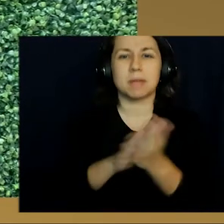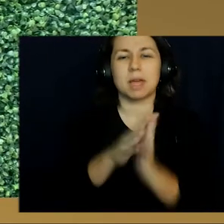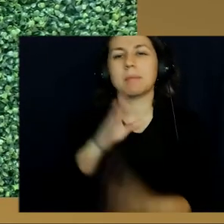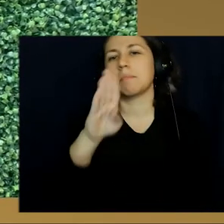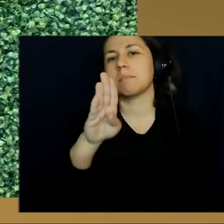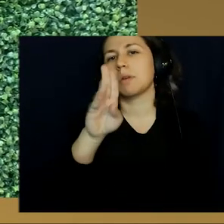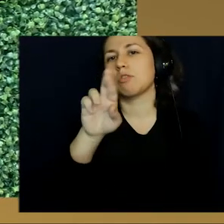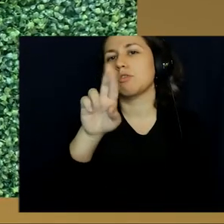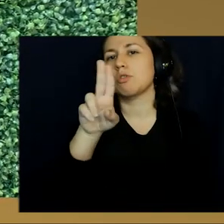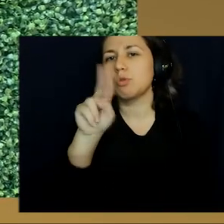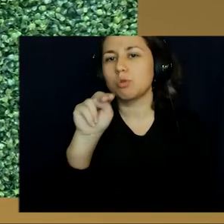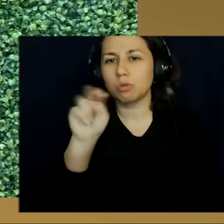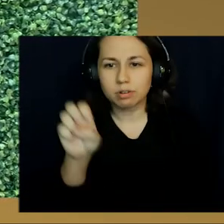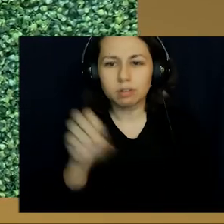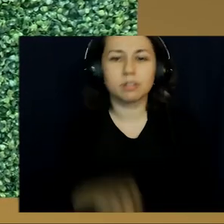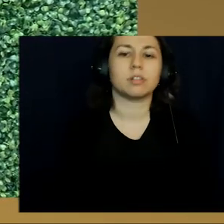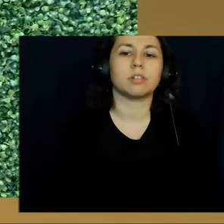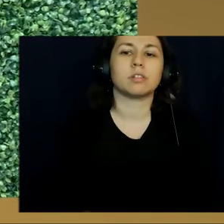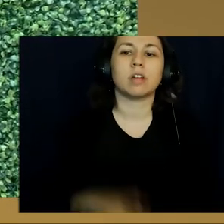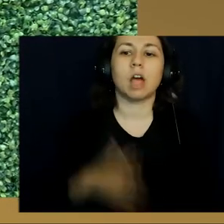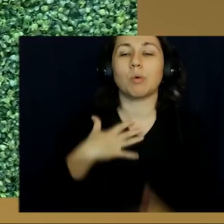bruja.